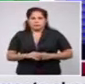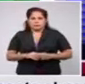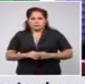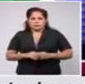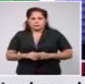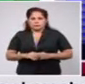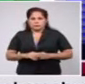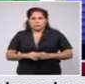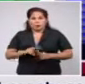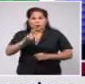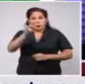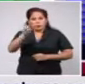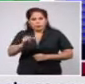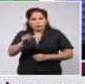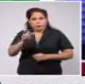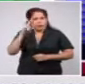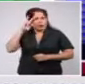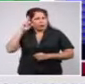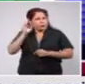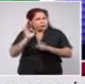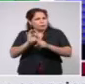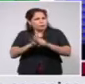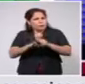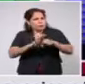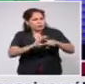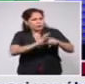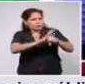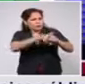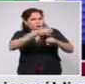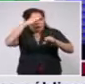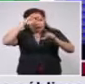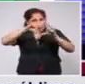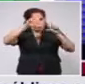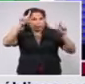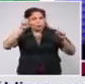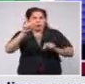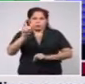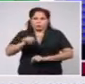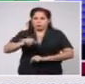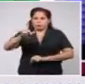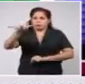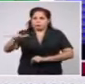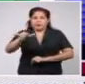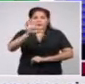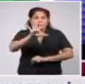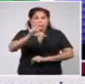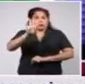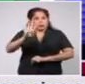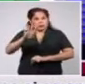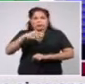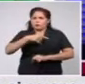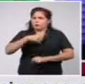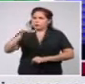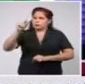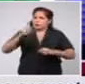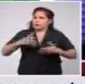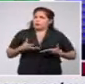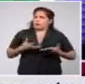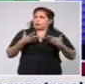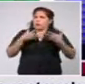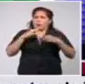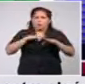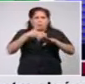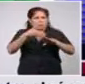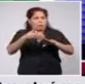2 personas fueron evacuadas al inicio de la pandemia, 54 han retornado a sus países después de hecho